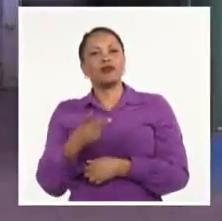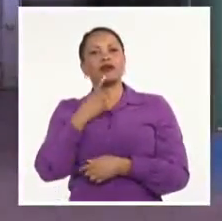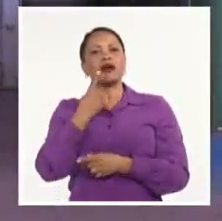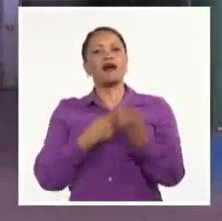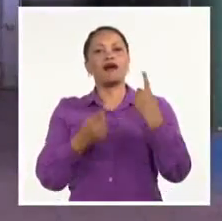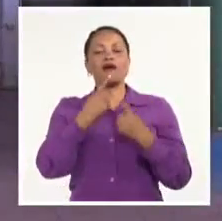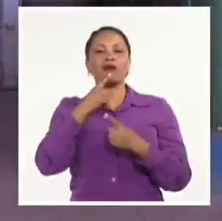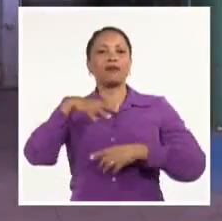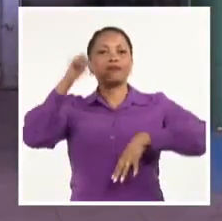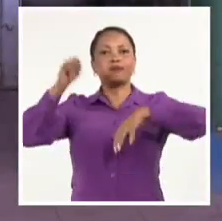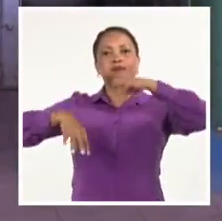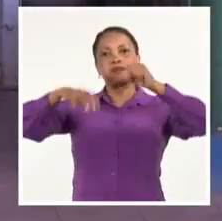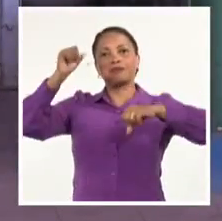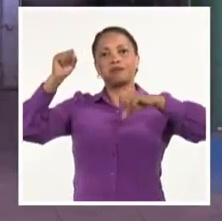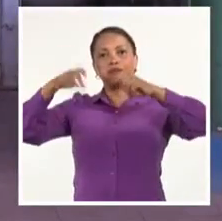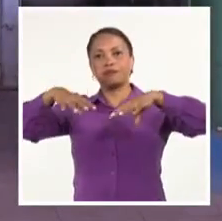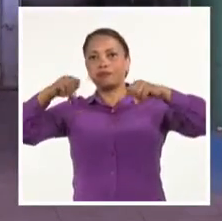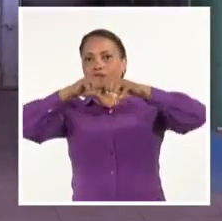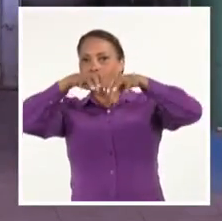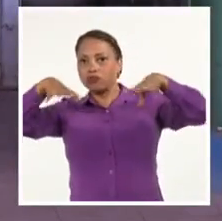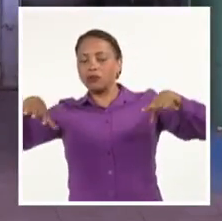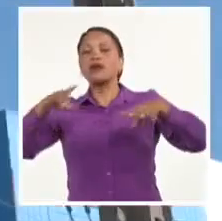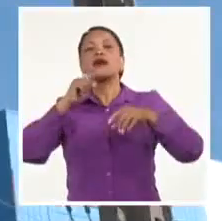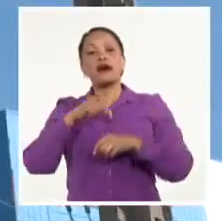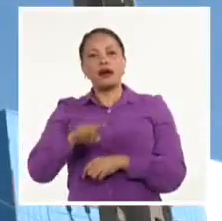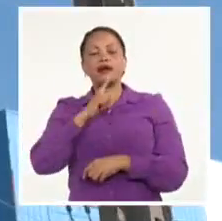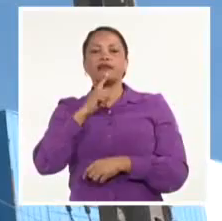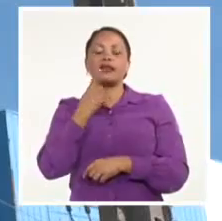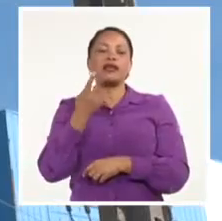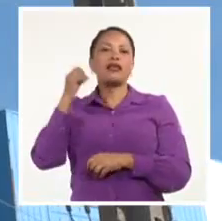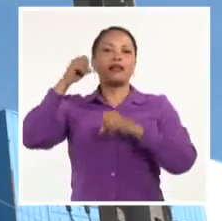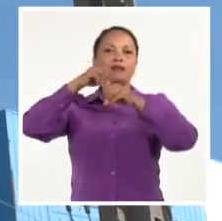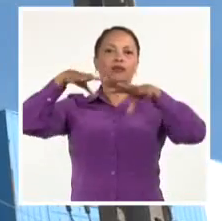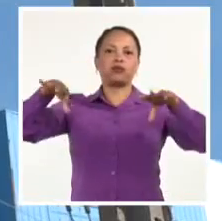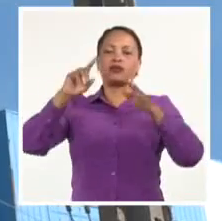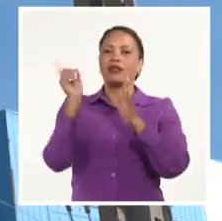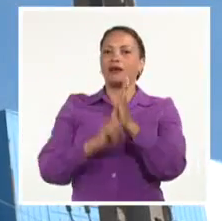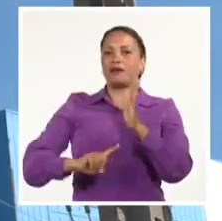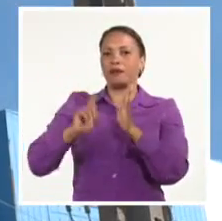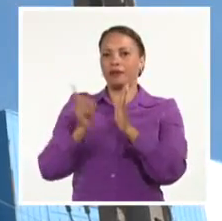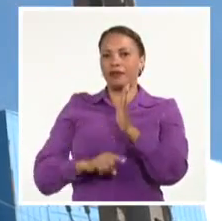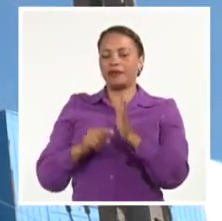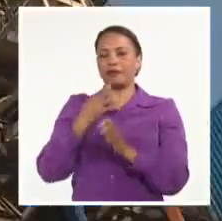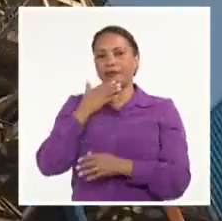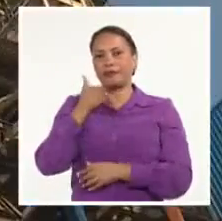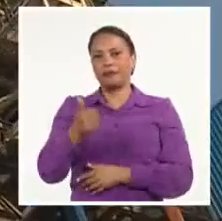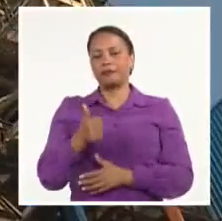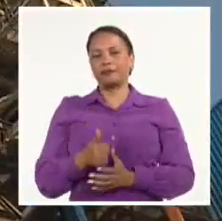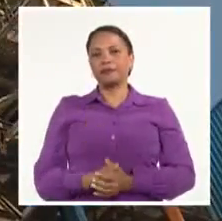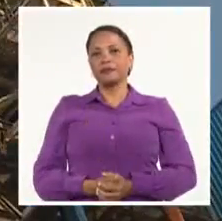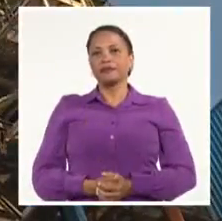del apagón, hacer con lo que tienen el milagro de la corriente. Lázaro Manuel Alonso, Sistema Informativo de la Televisión Cubana.